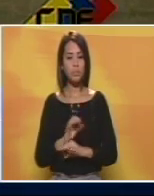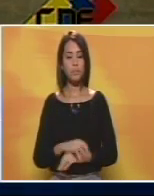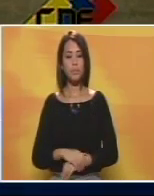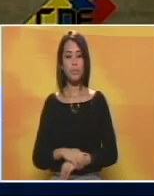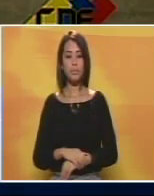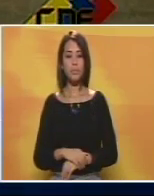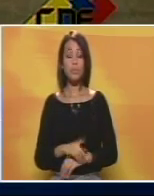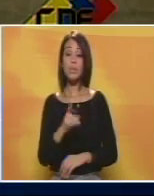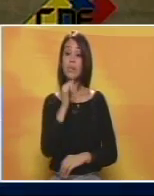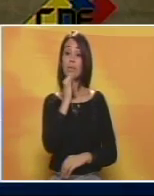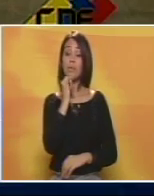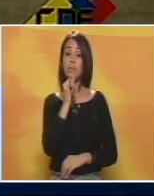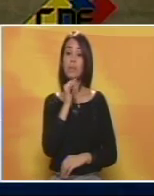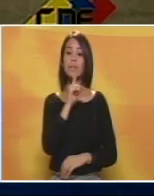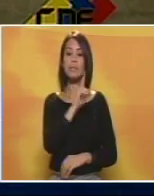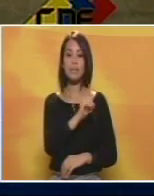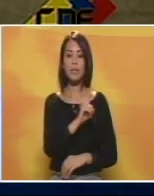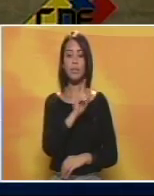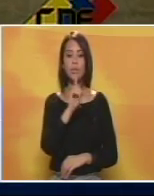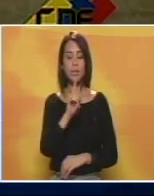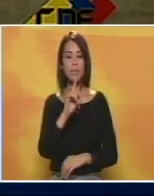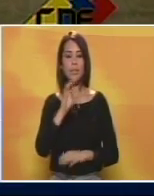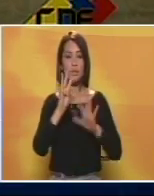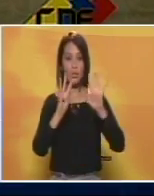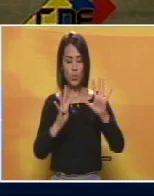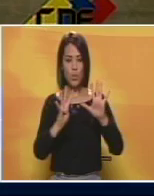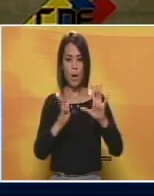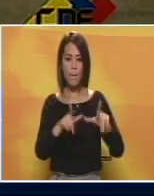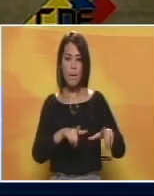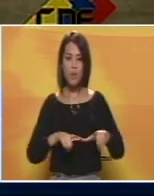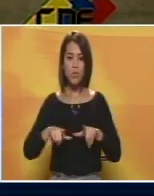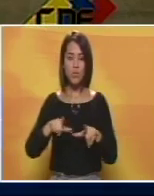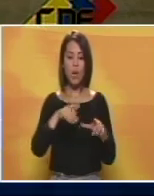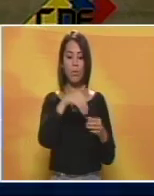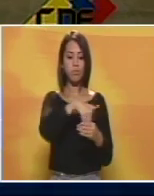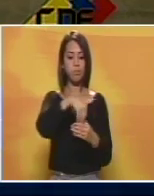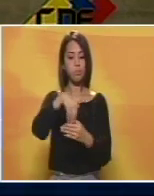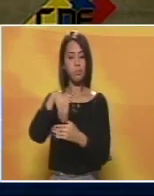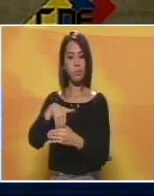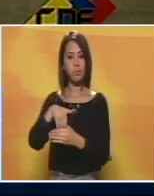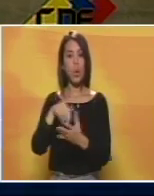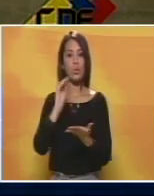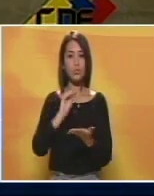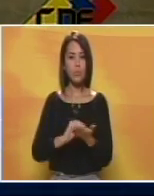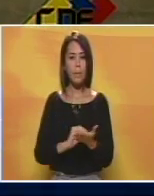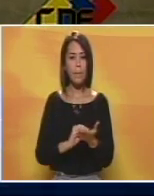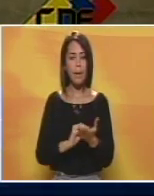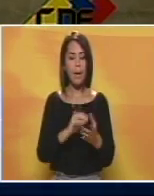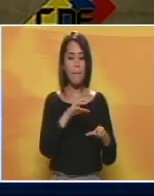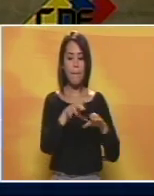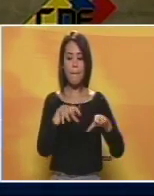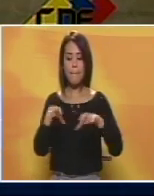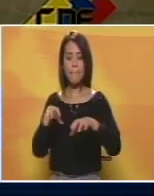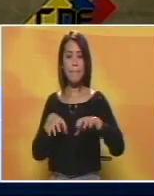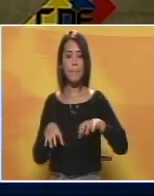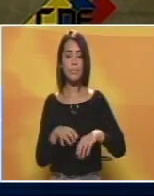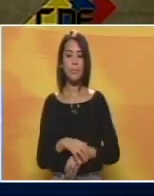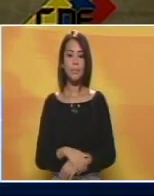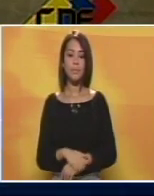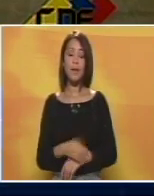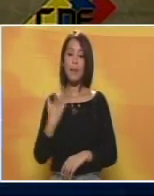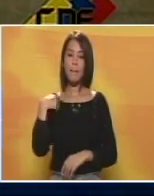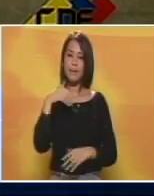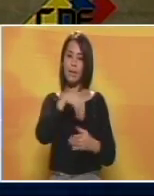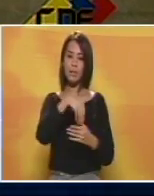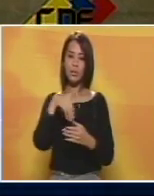información, 119 centros de votación que fueron reubicados sacrificados en ocasión de las pasadas